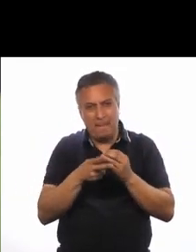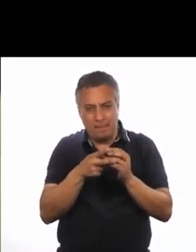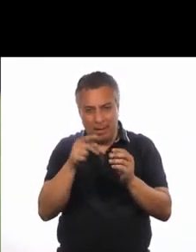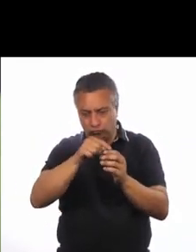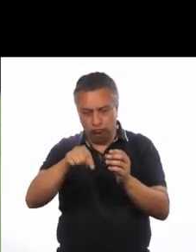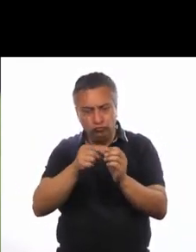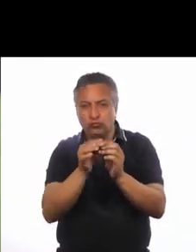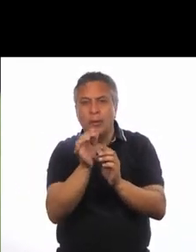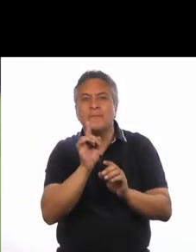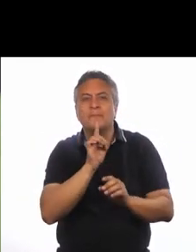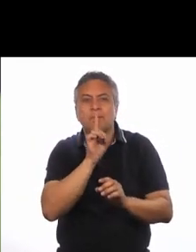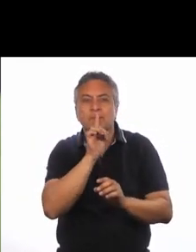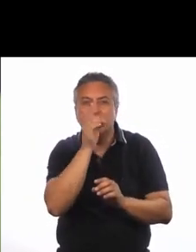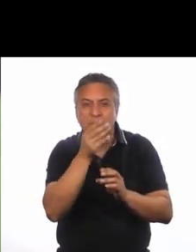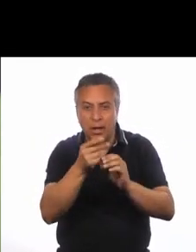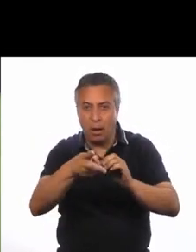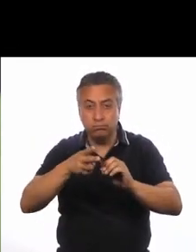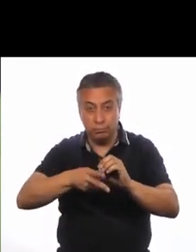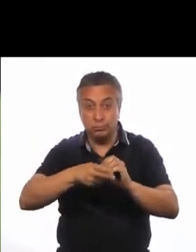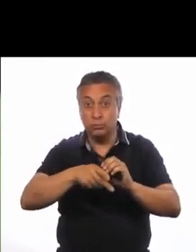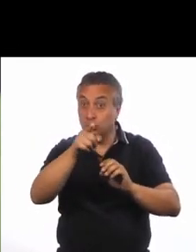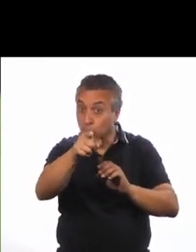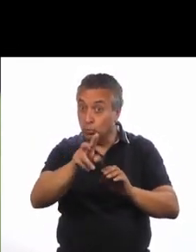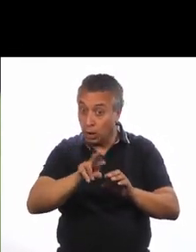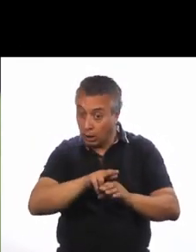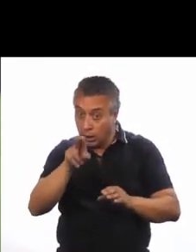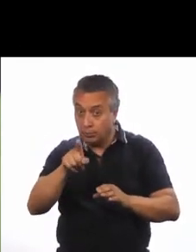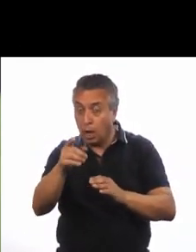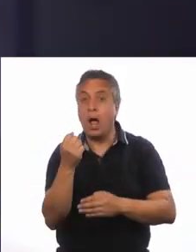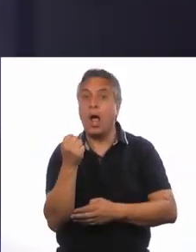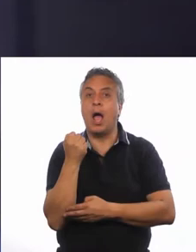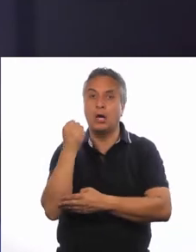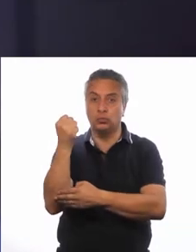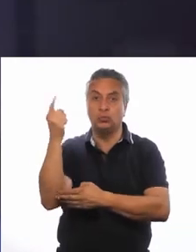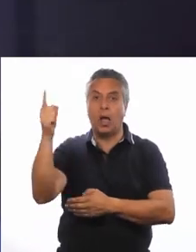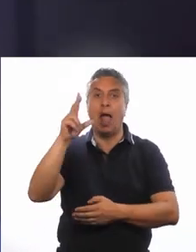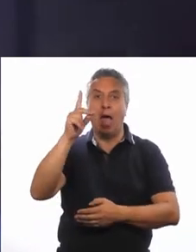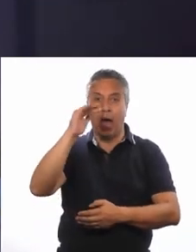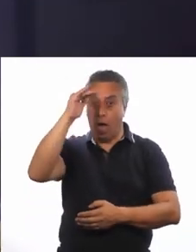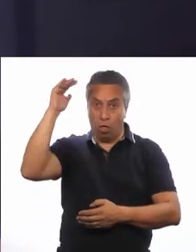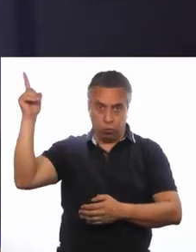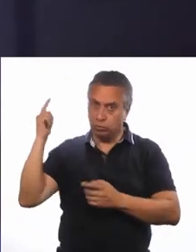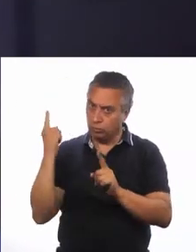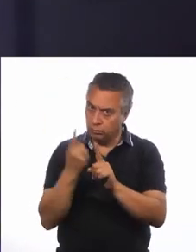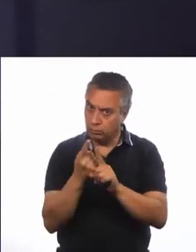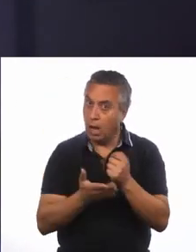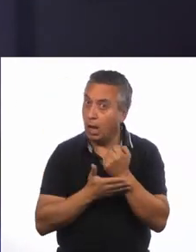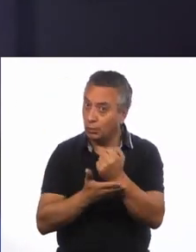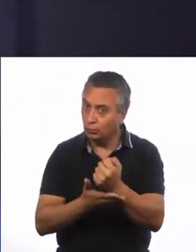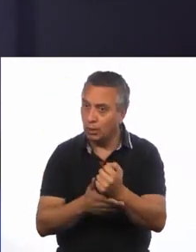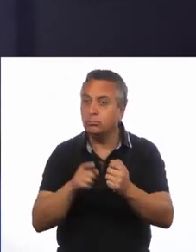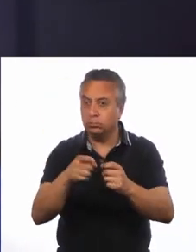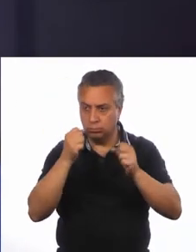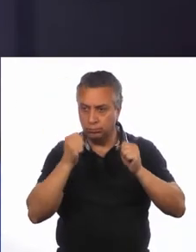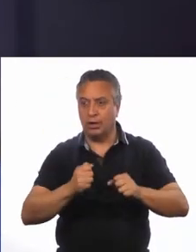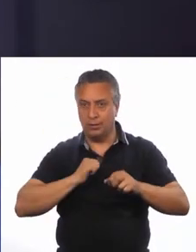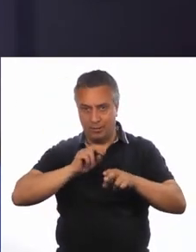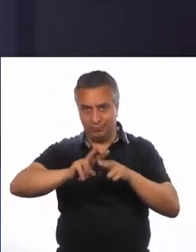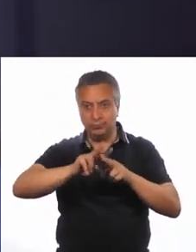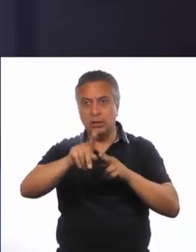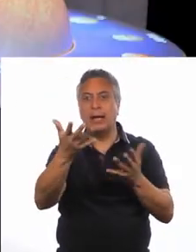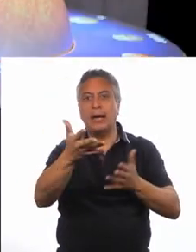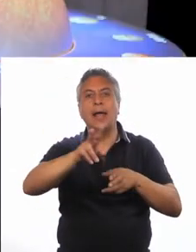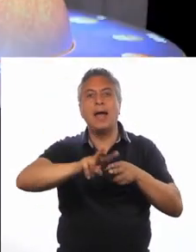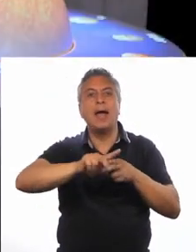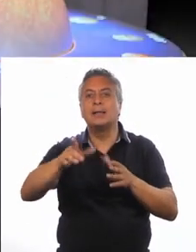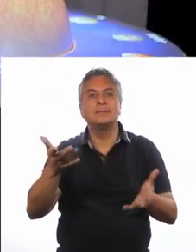en pedacitos finos si vas a repetir esto debes pedirle ayuda y supervisión de un adulto ya tenemos todo para crear nuestra atmósfera y lo que vamos a hacer